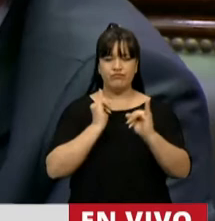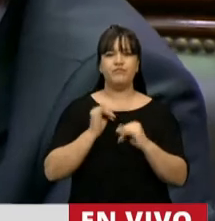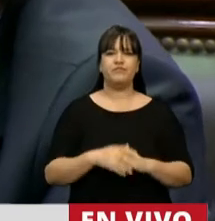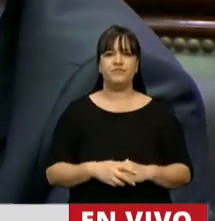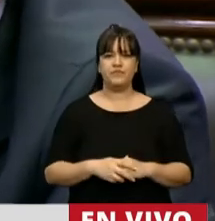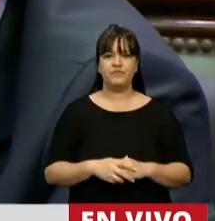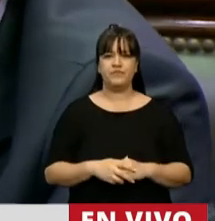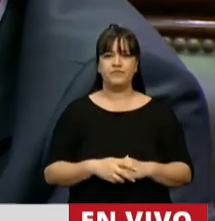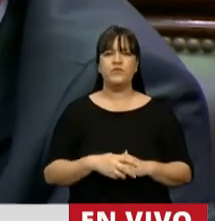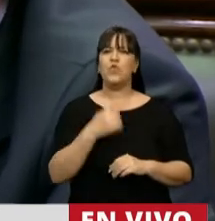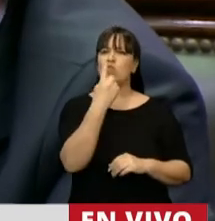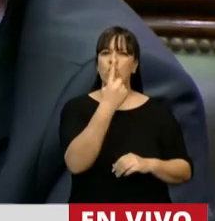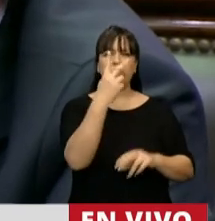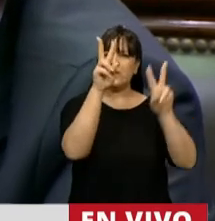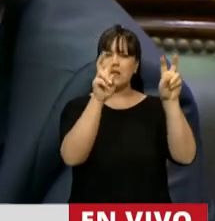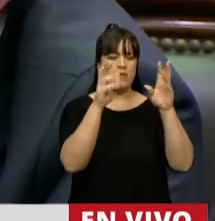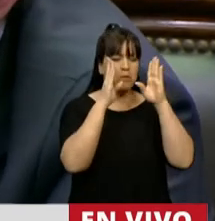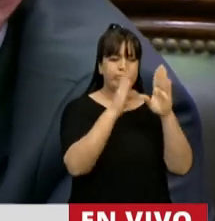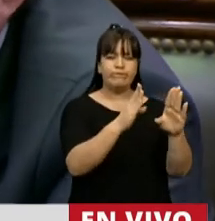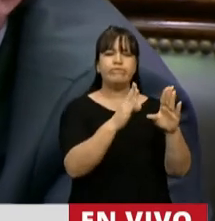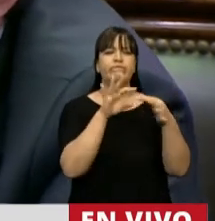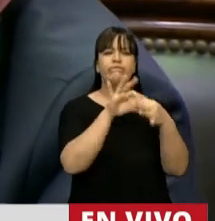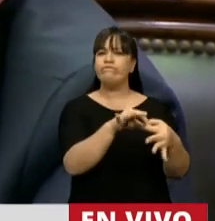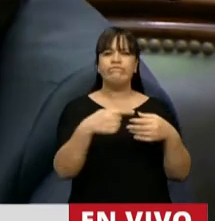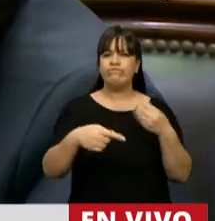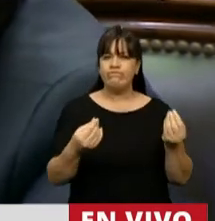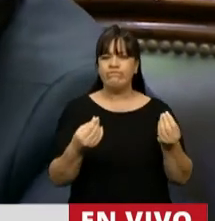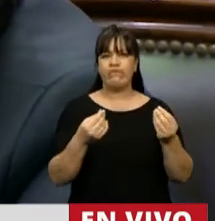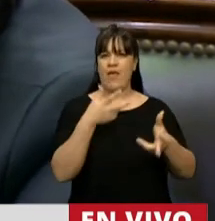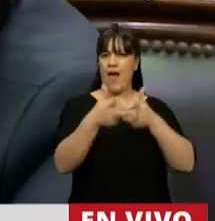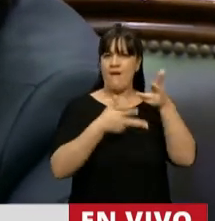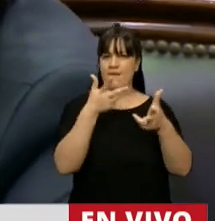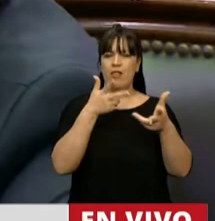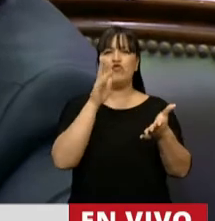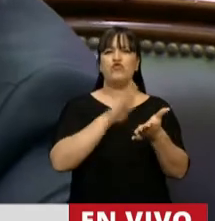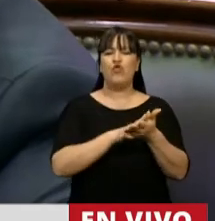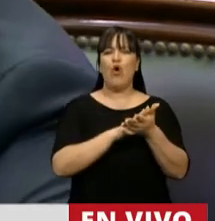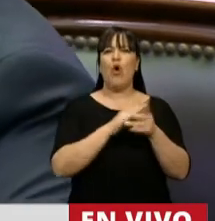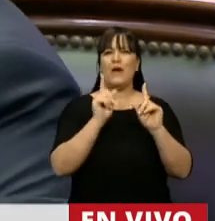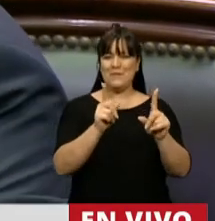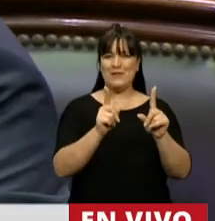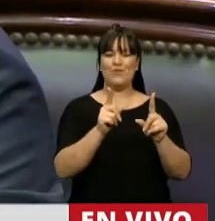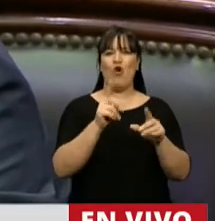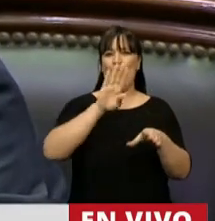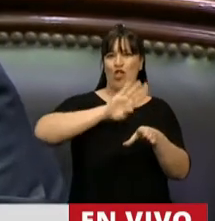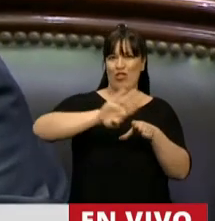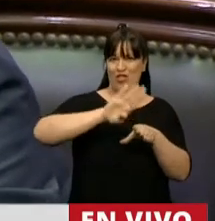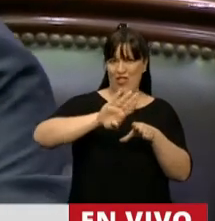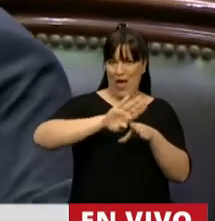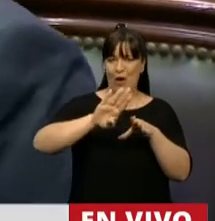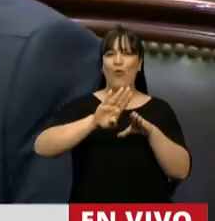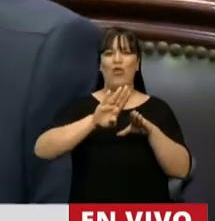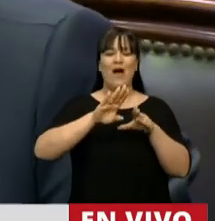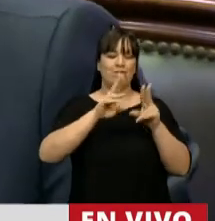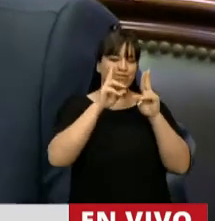en de qué estamos hablando sobre este canje de deuda bajo ley